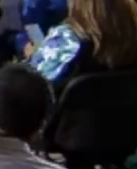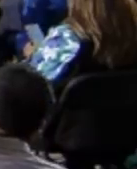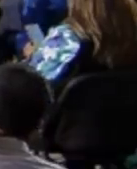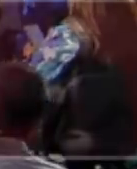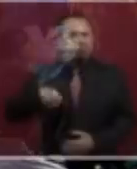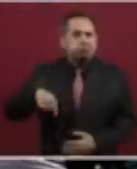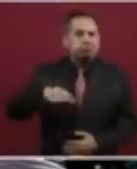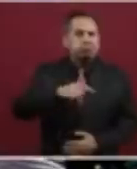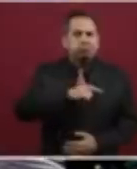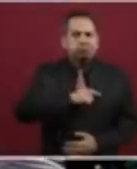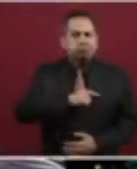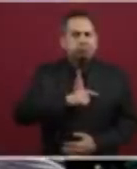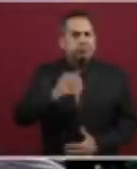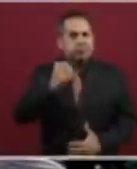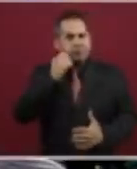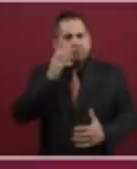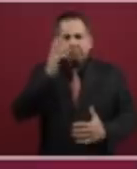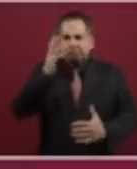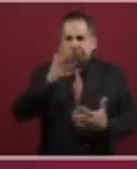Y